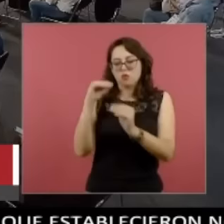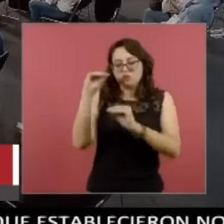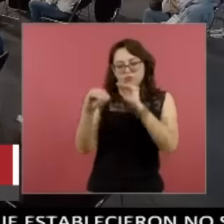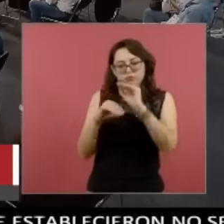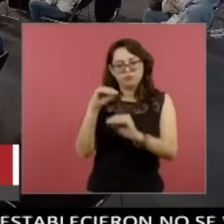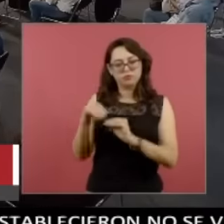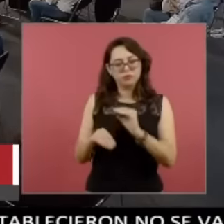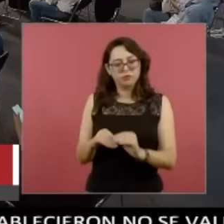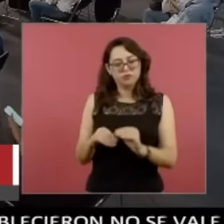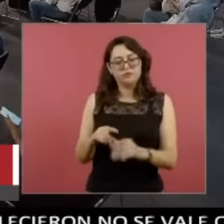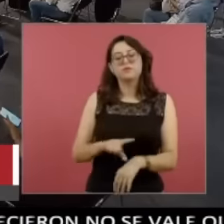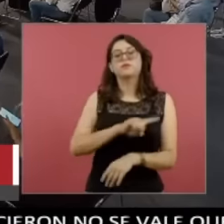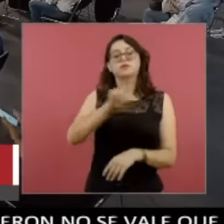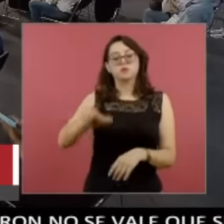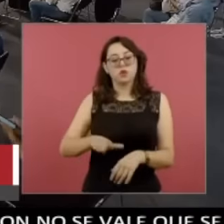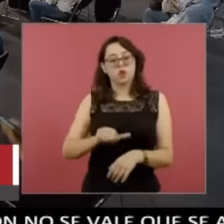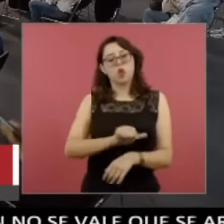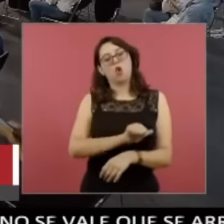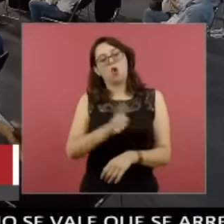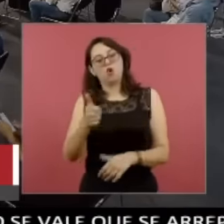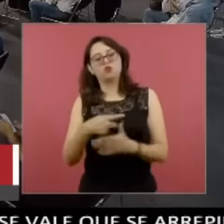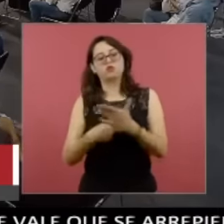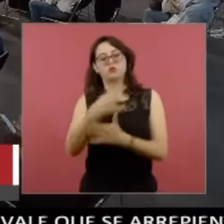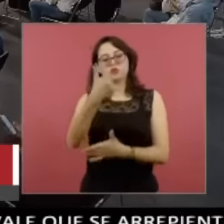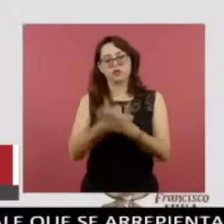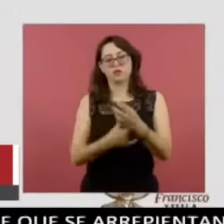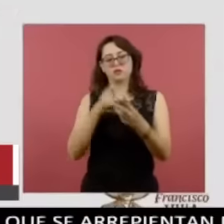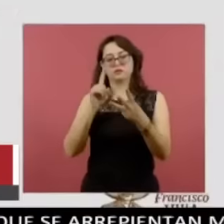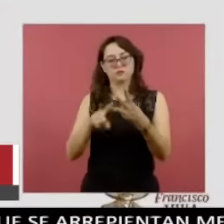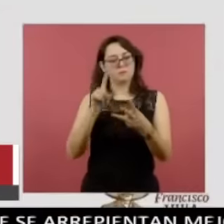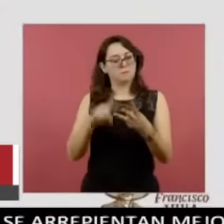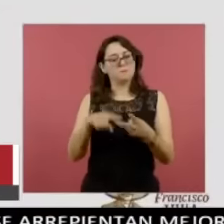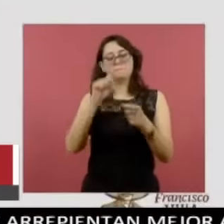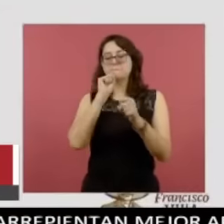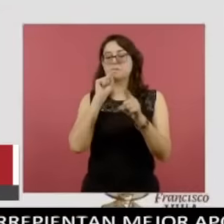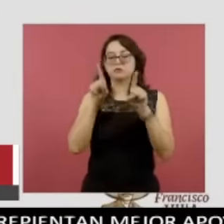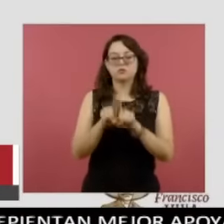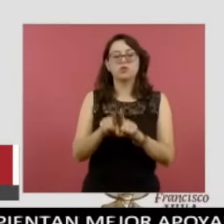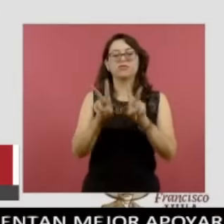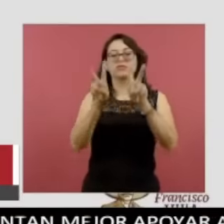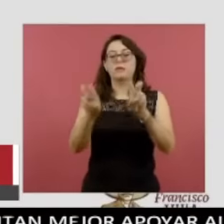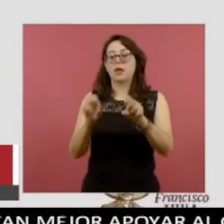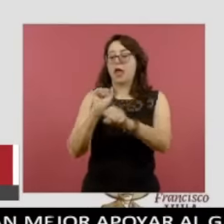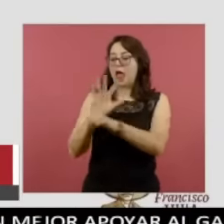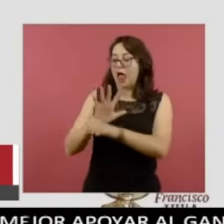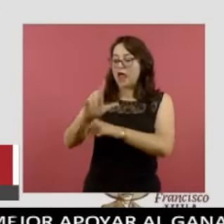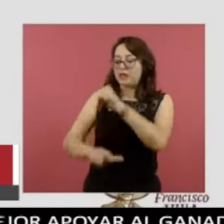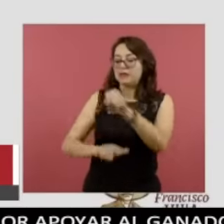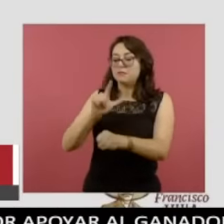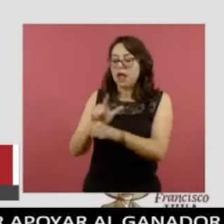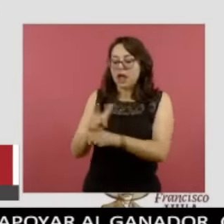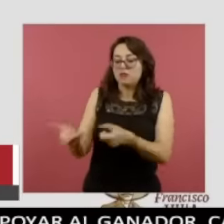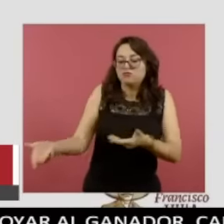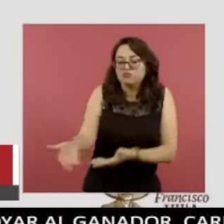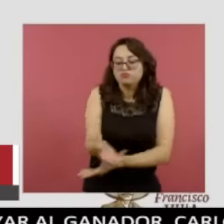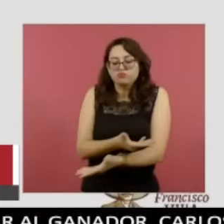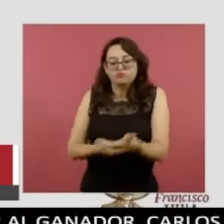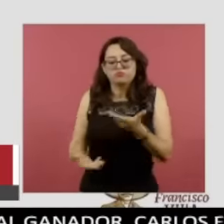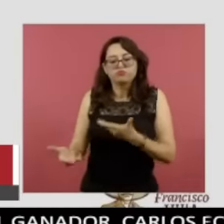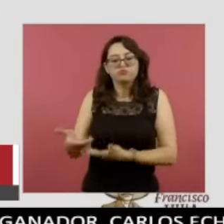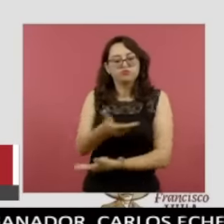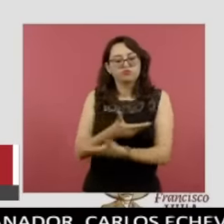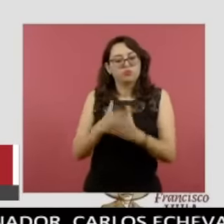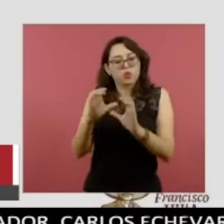quienes nos rodeamos y bueno algunos de los libros Pepe que que se están dando a conocer porque no es un libro estamos hablando de